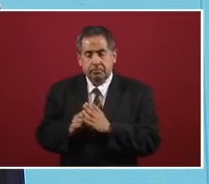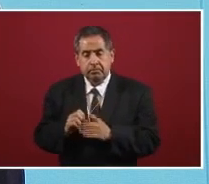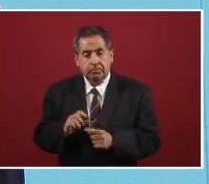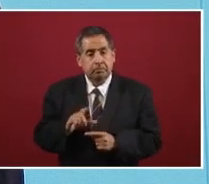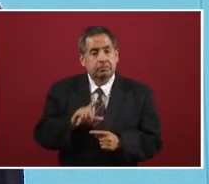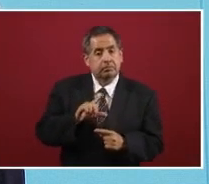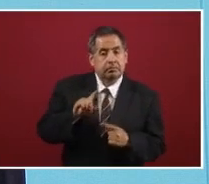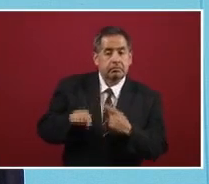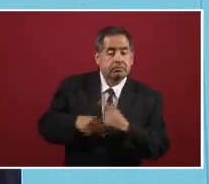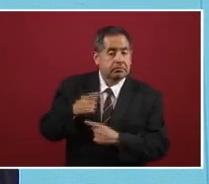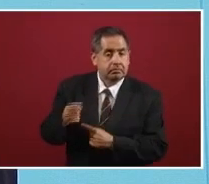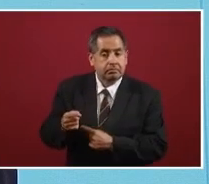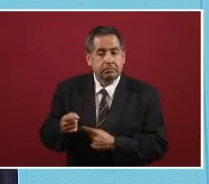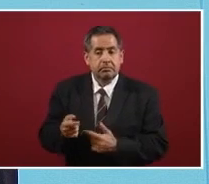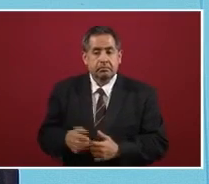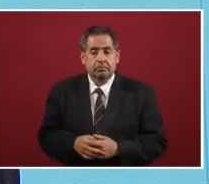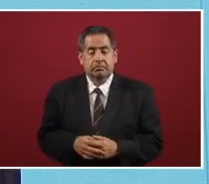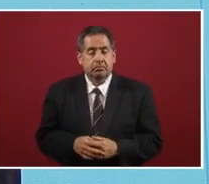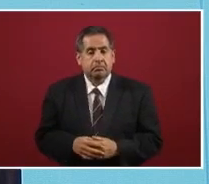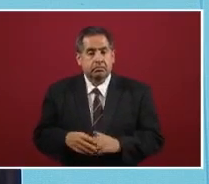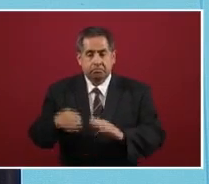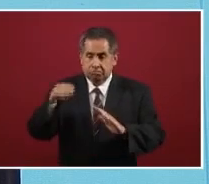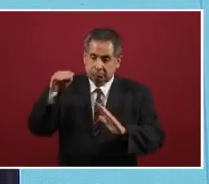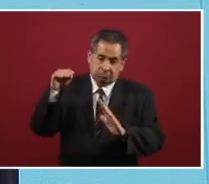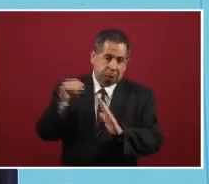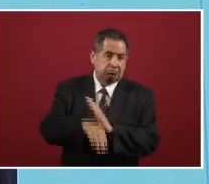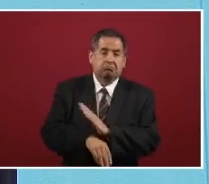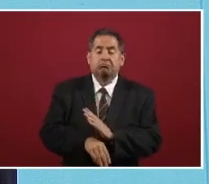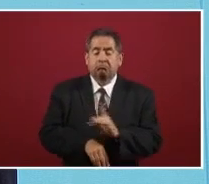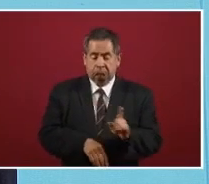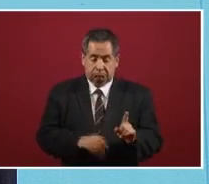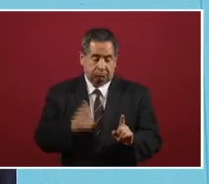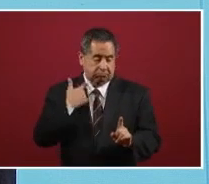después hubo un derrumbe.